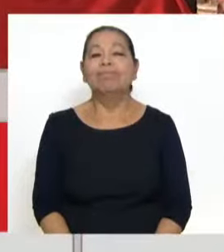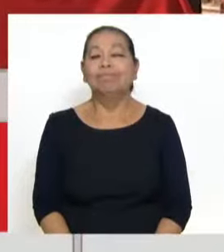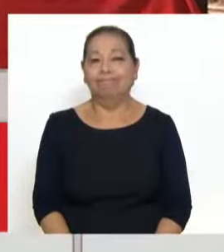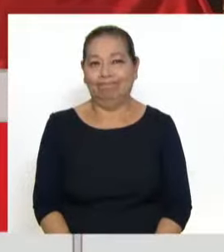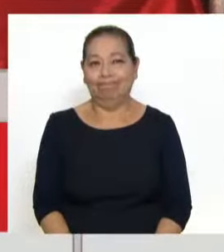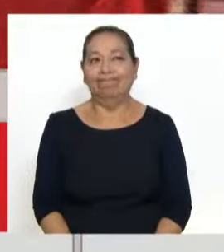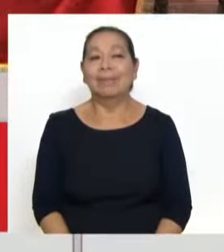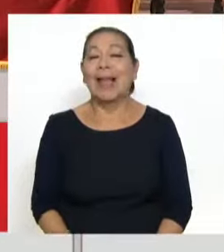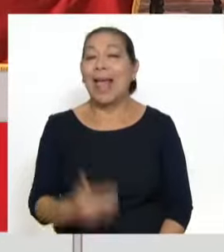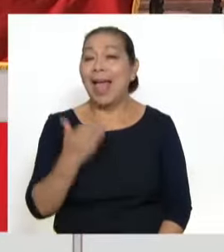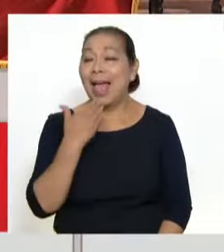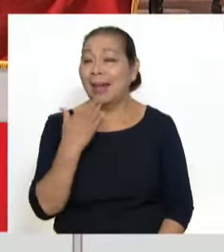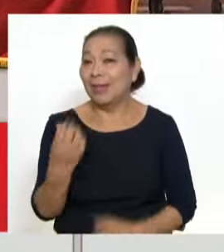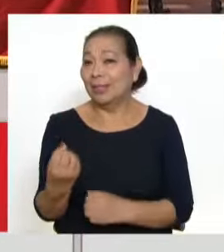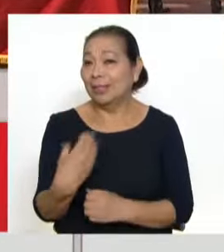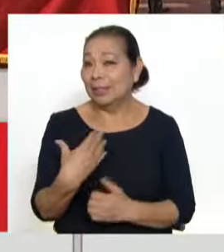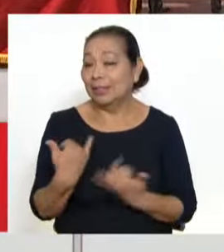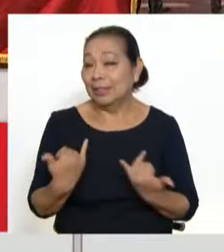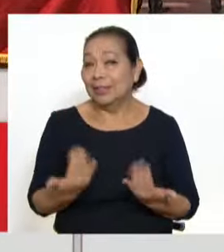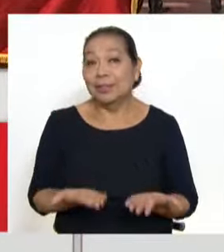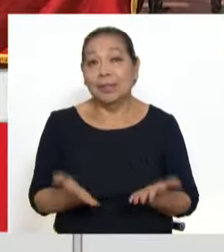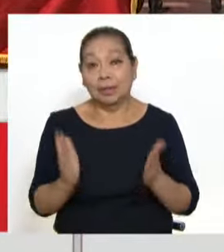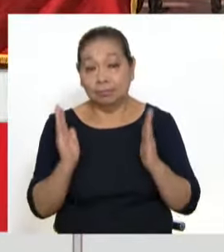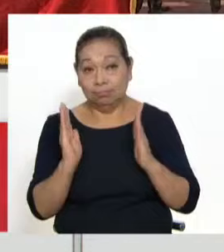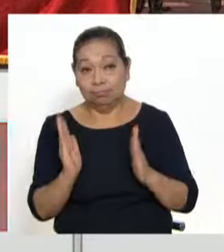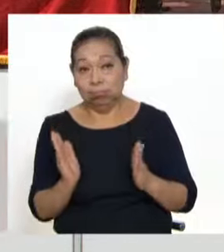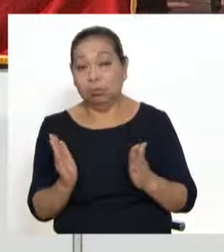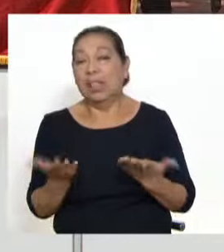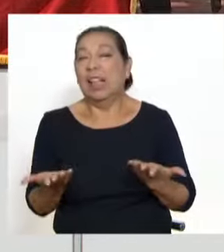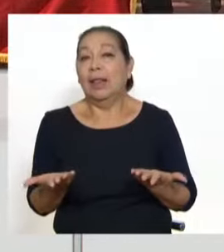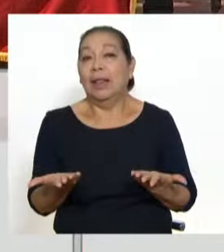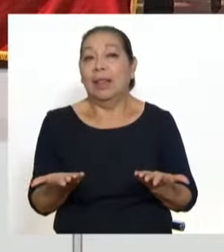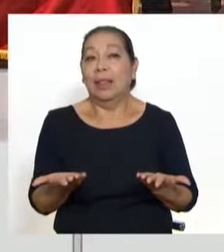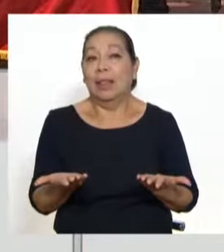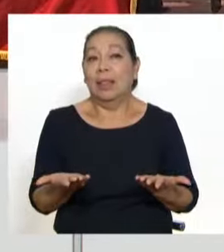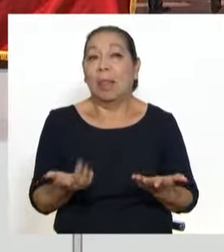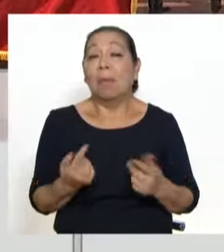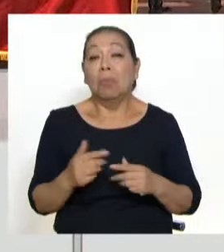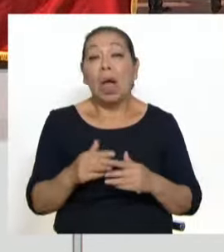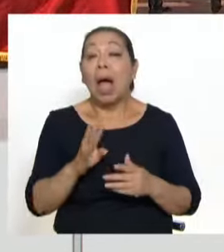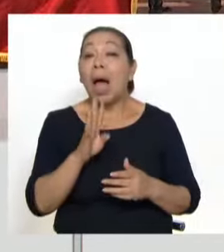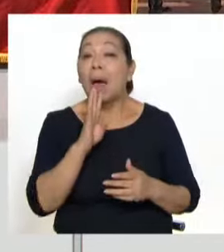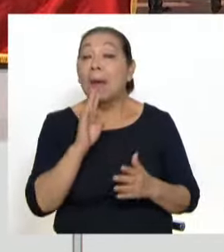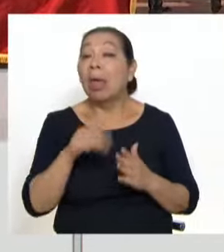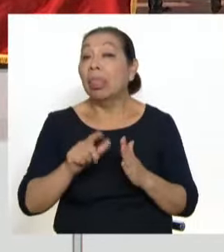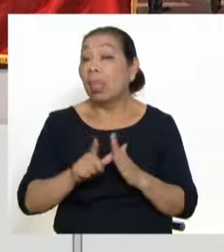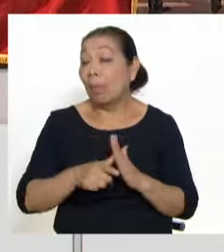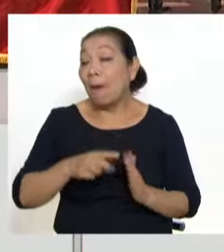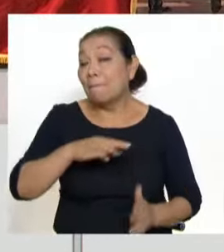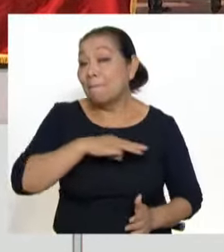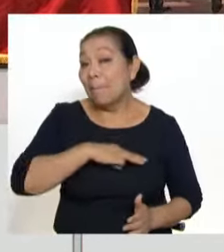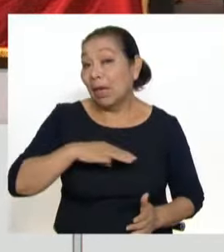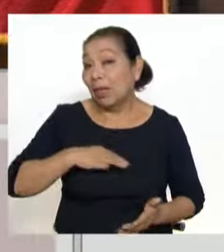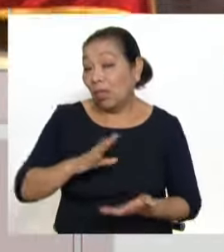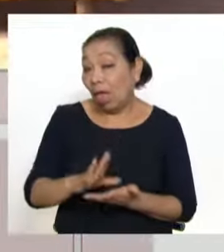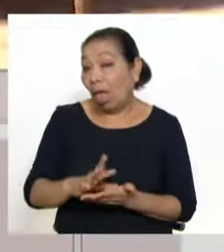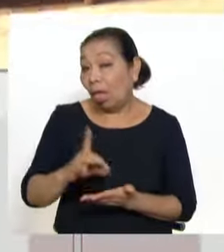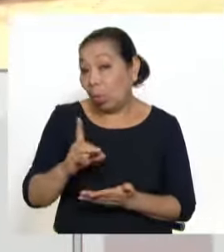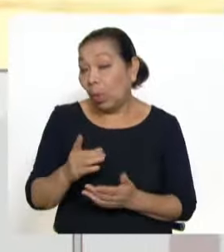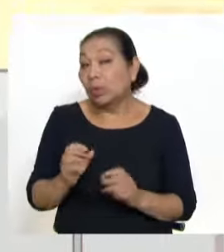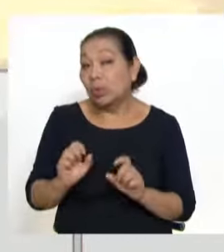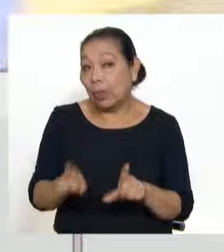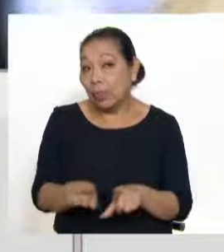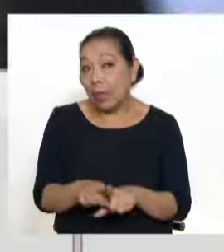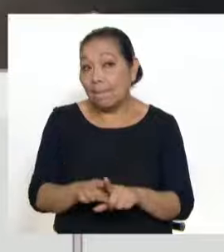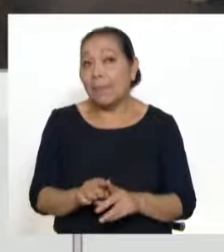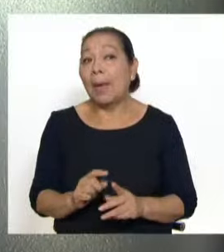Bien, Aldo, muchísimas gracias por la información. Vamos a estar atentos entonces a las posibles declaraciones del ministro de Educación, Morgan Quero,